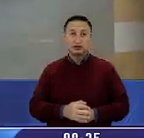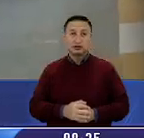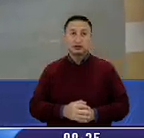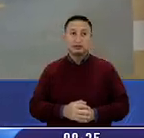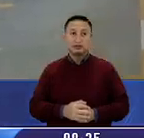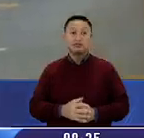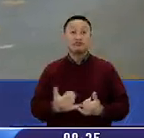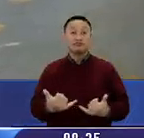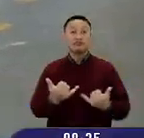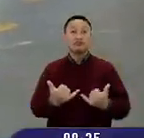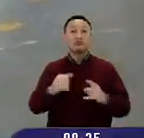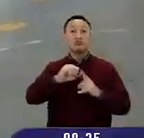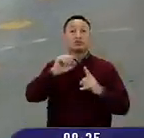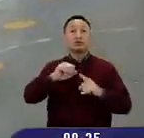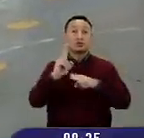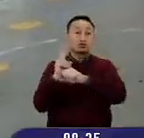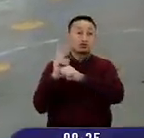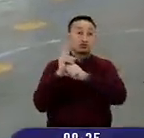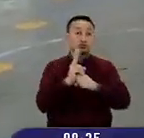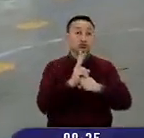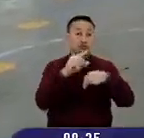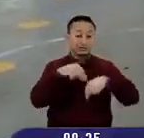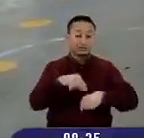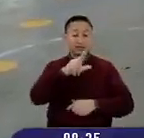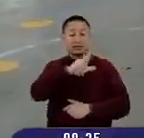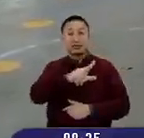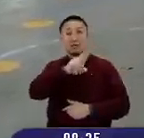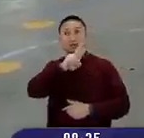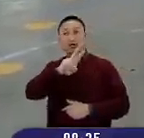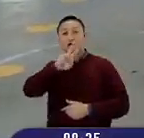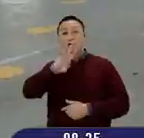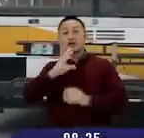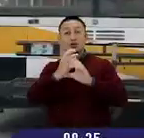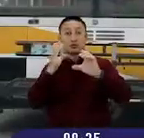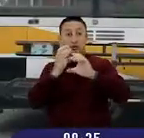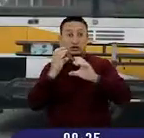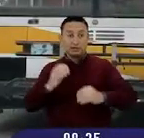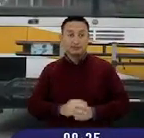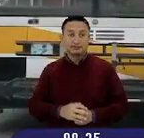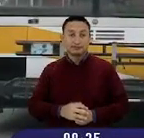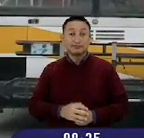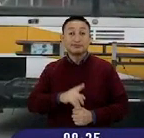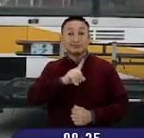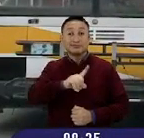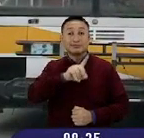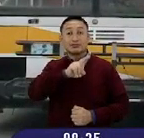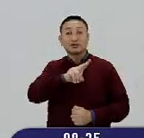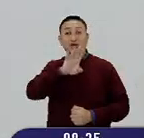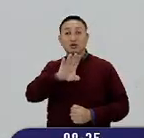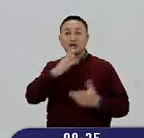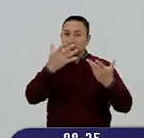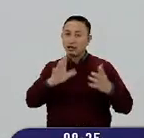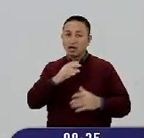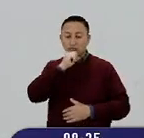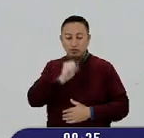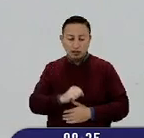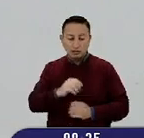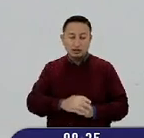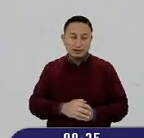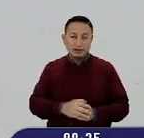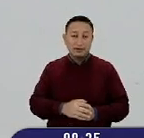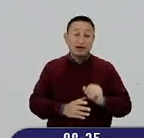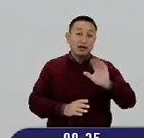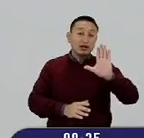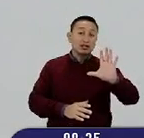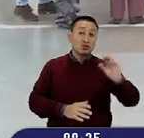Actualmente el sistema trolebús cuenta con una flota de 324 buses. 124 cumplieron su vida útil y con los 50